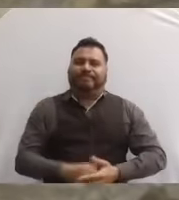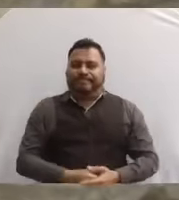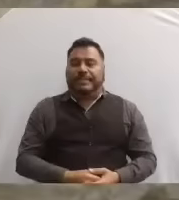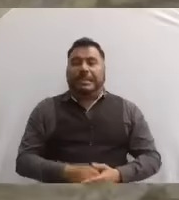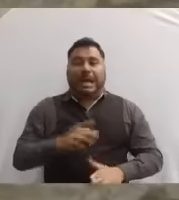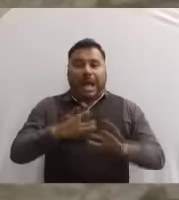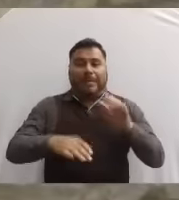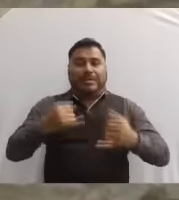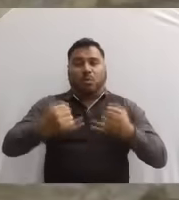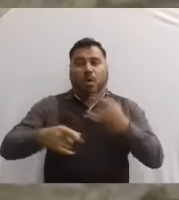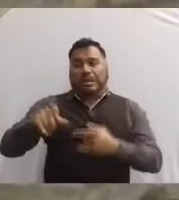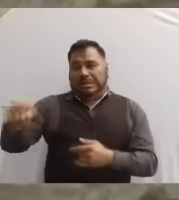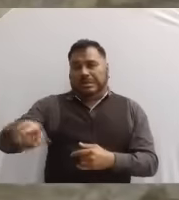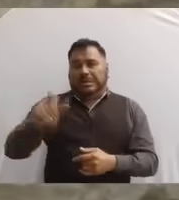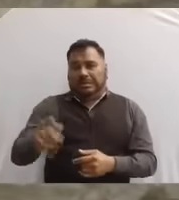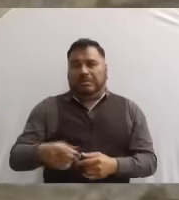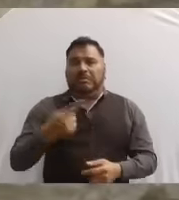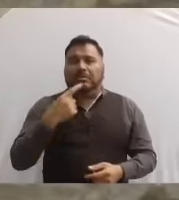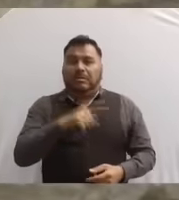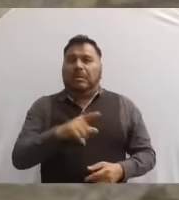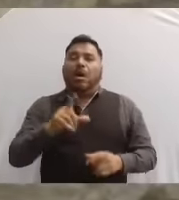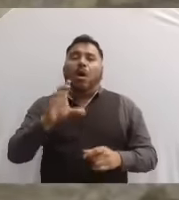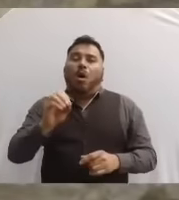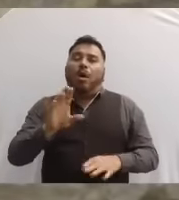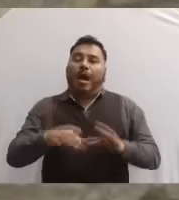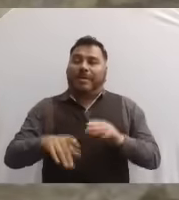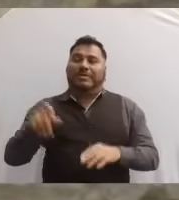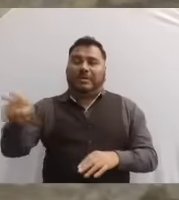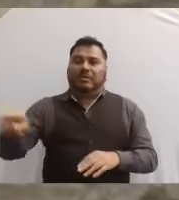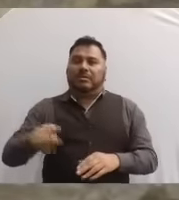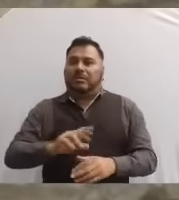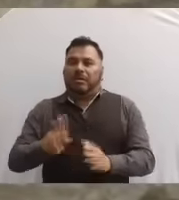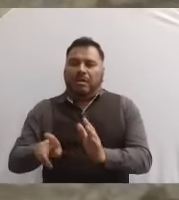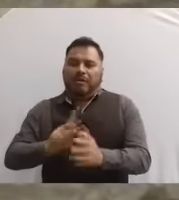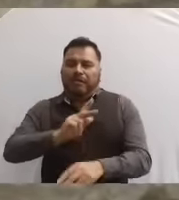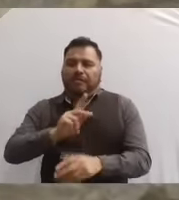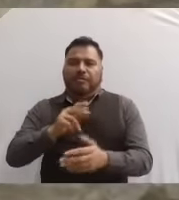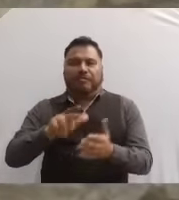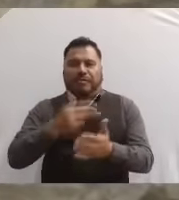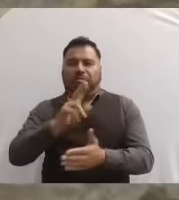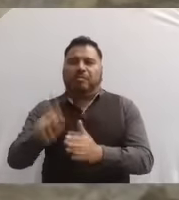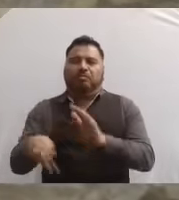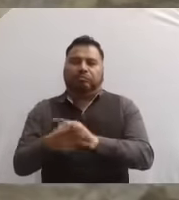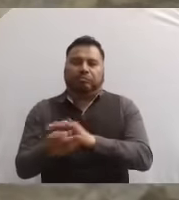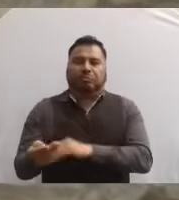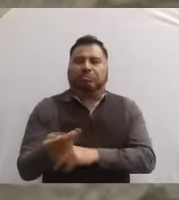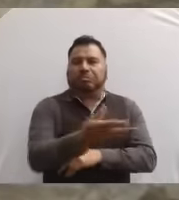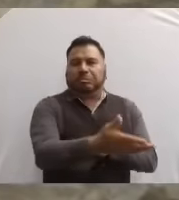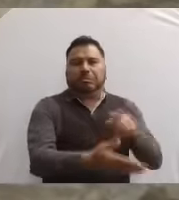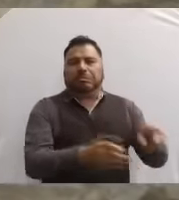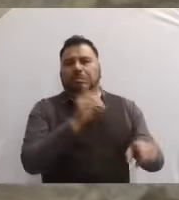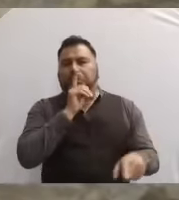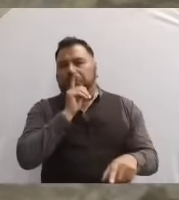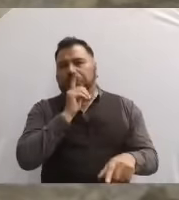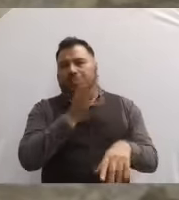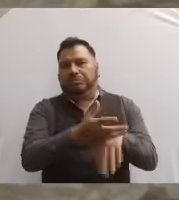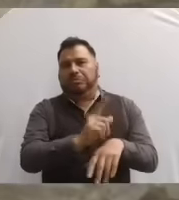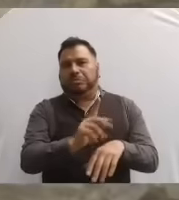los jueces son los que dan los amparos a los delincuentes. Por eso la construcción